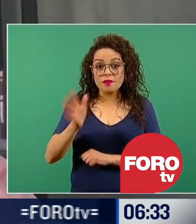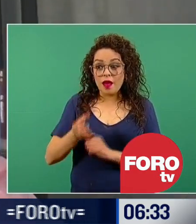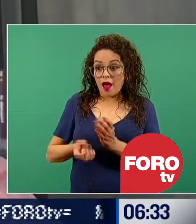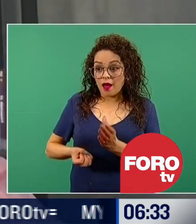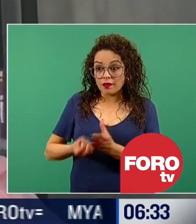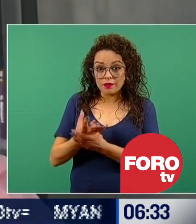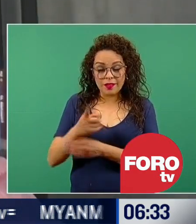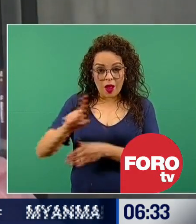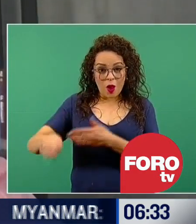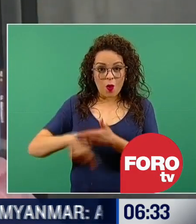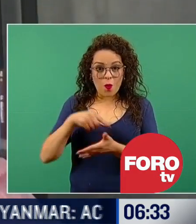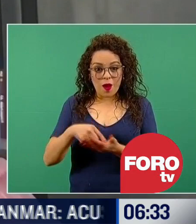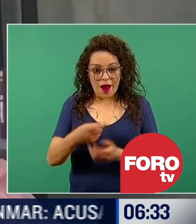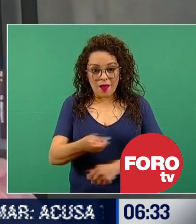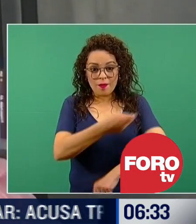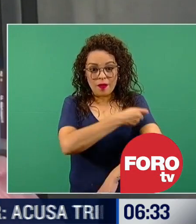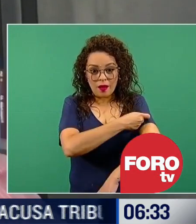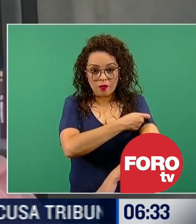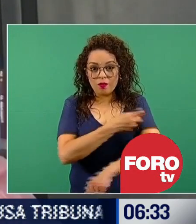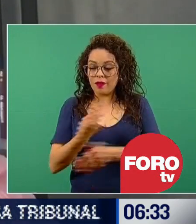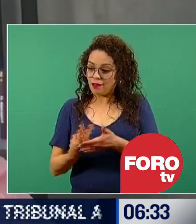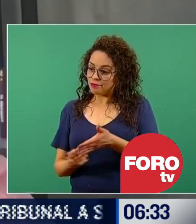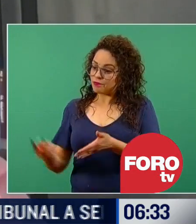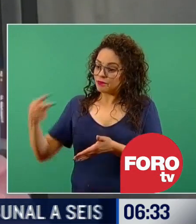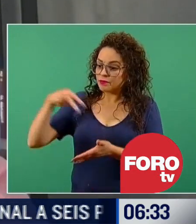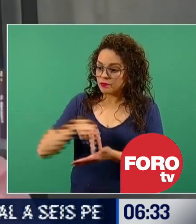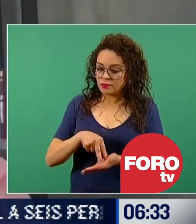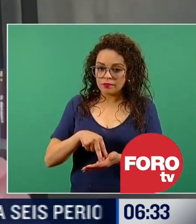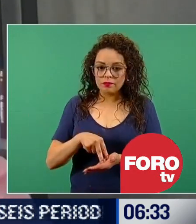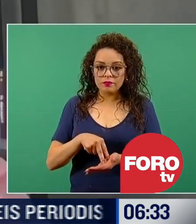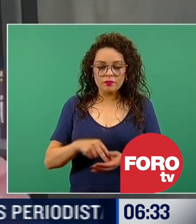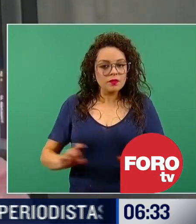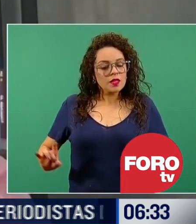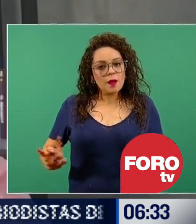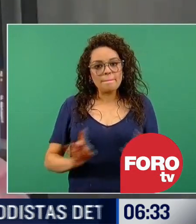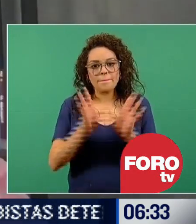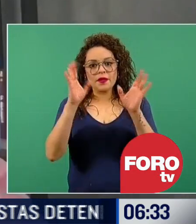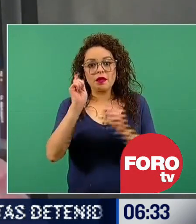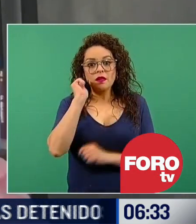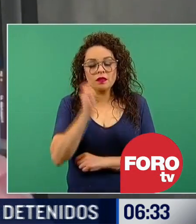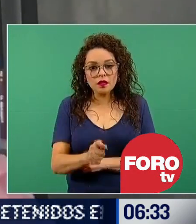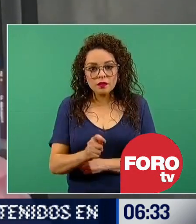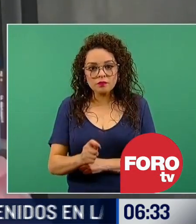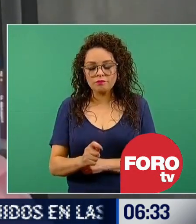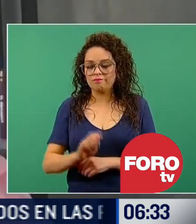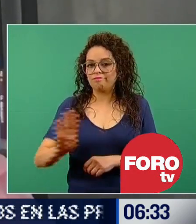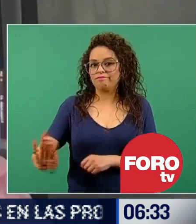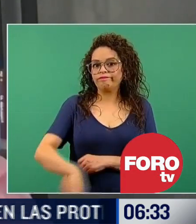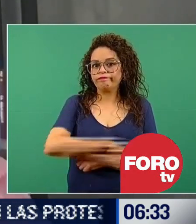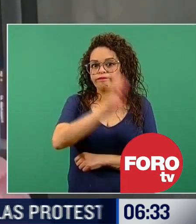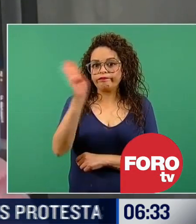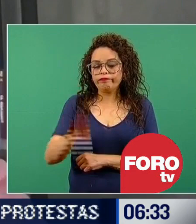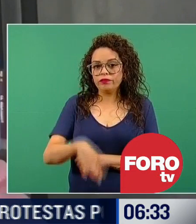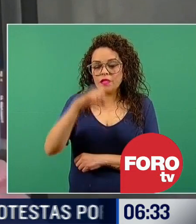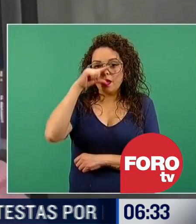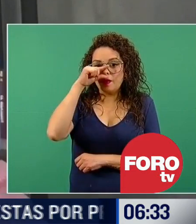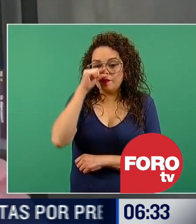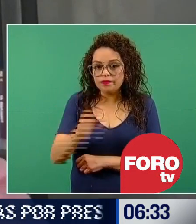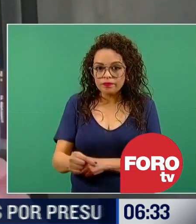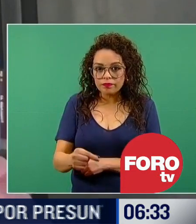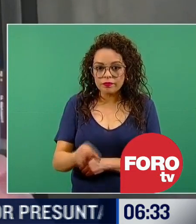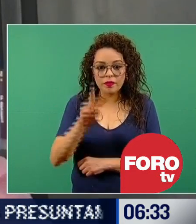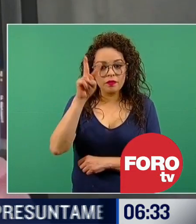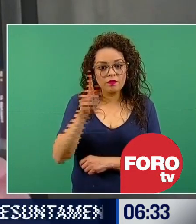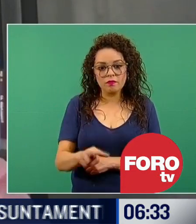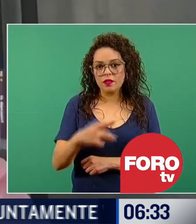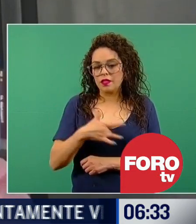Salud, Hugo López Gatell, señaló que la mujer sufrió de una muerte súbita, pero que hasta el momento no hay evidencias de que la vacuna causara